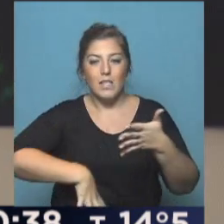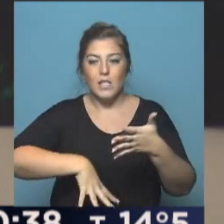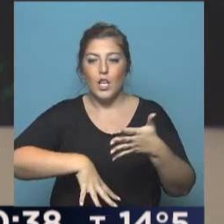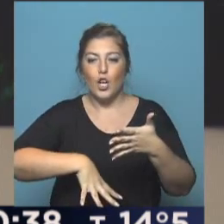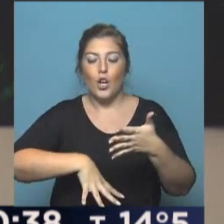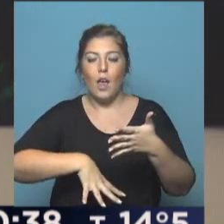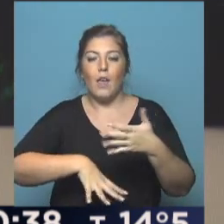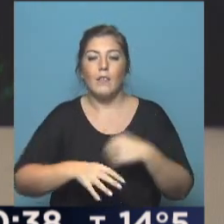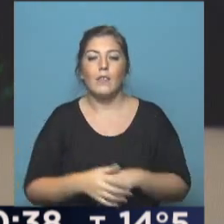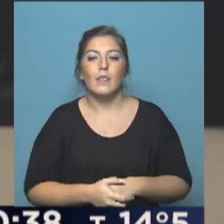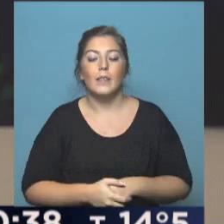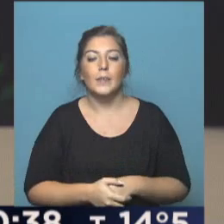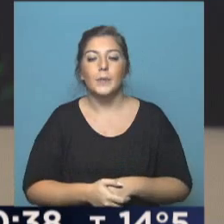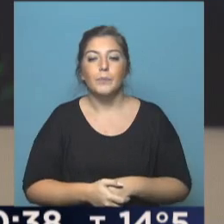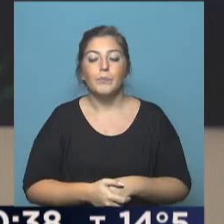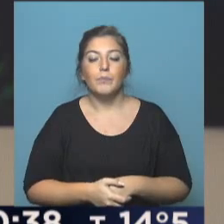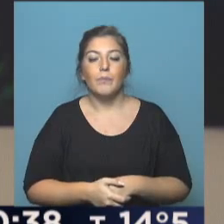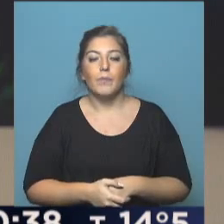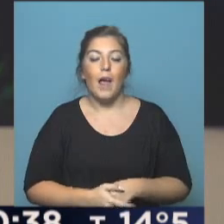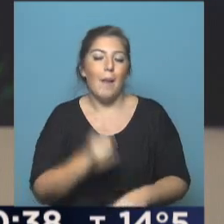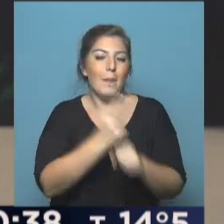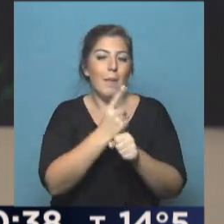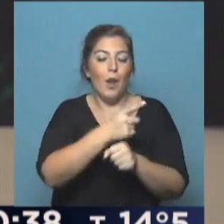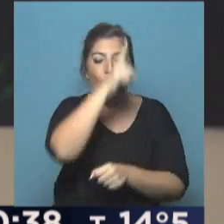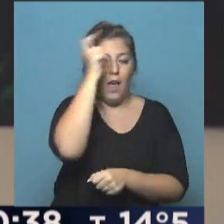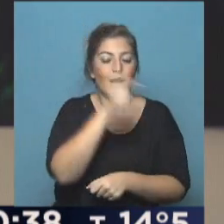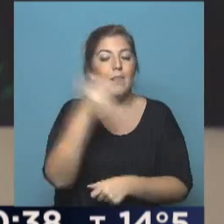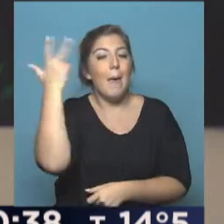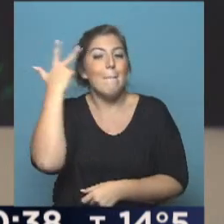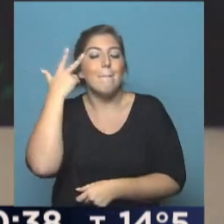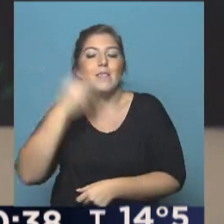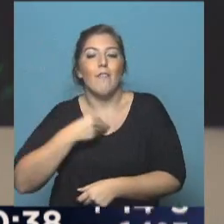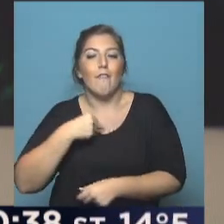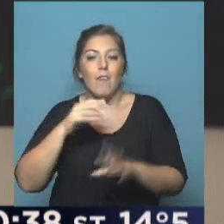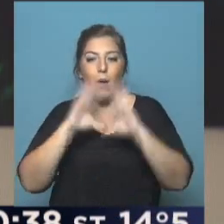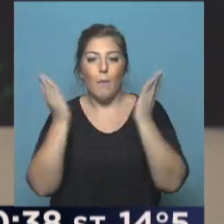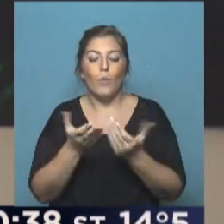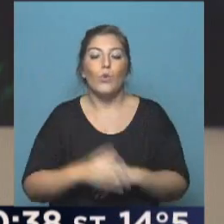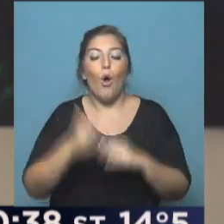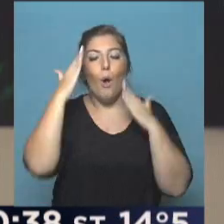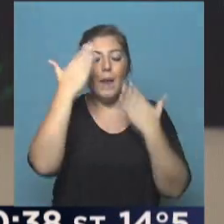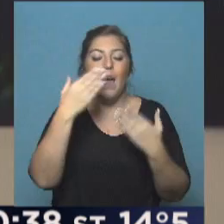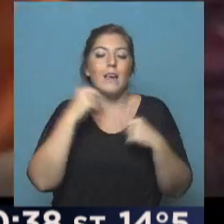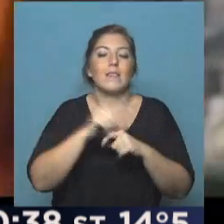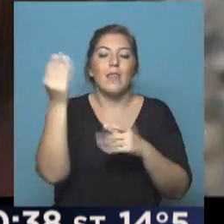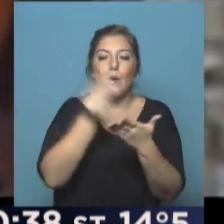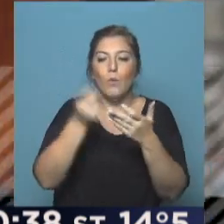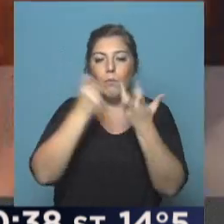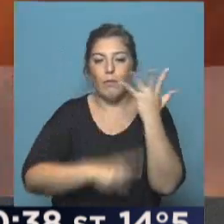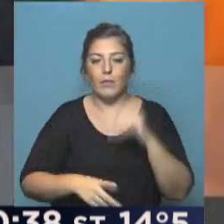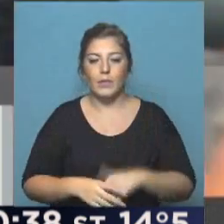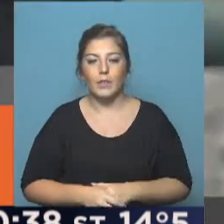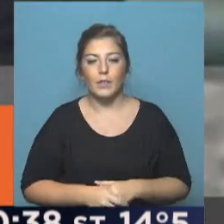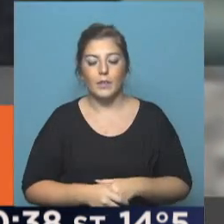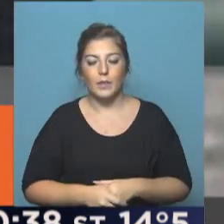al puntero, hasta ese momento Real Madrid. Messi, por supuesto, es la Messi manía en el mundo. Memes, homenajes, escuchemos.